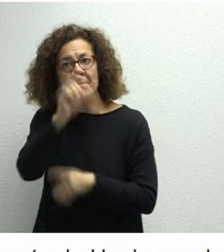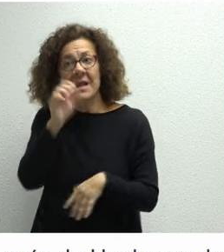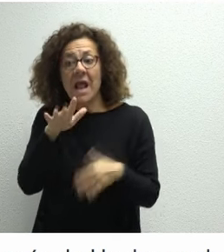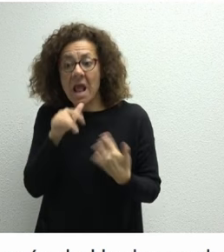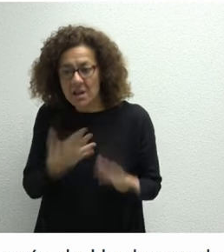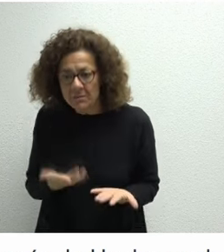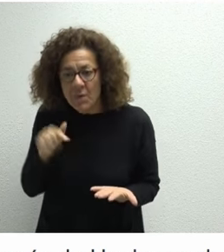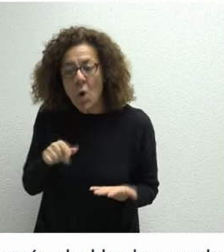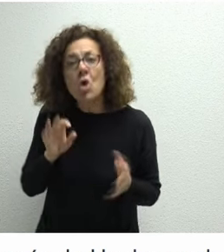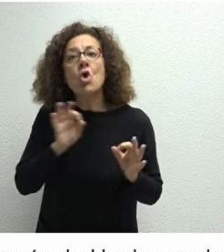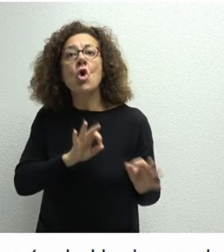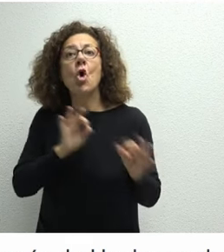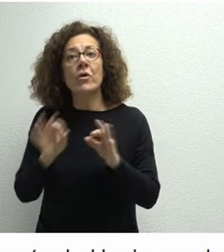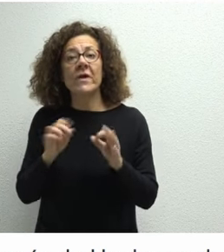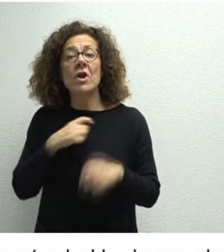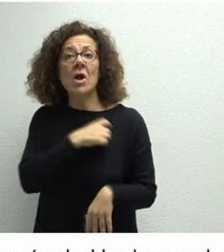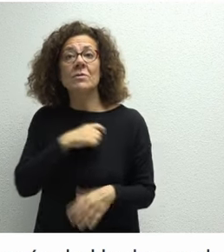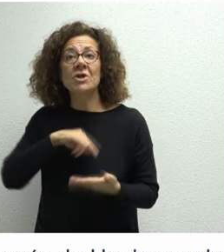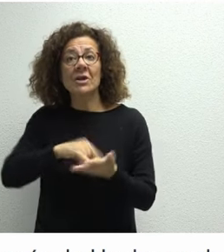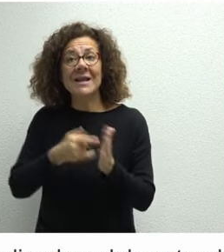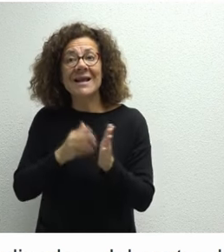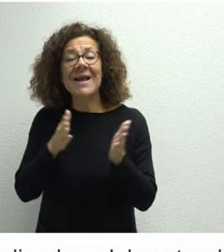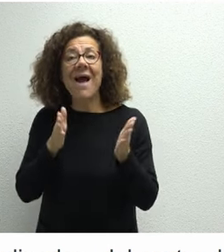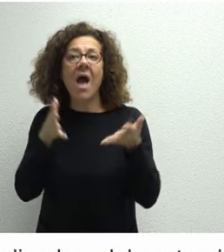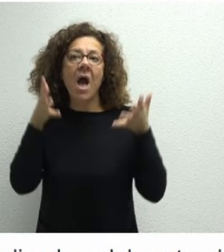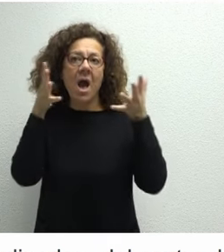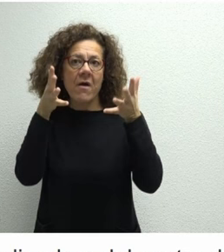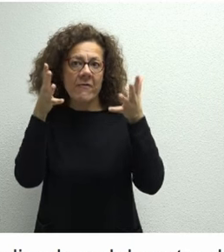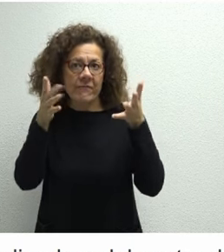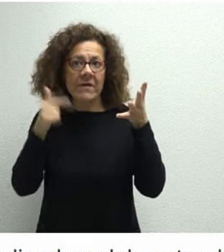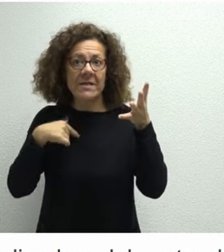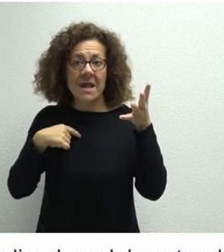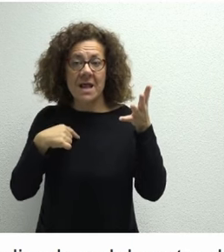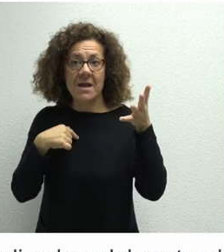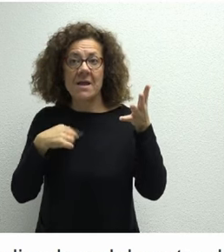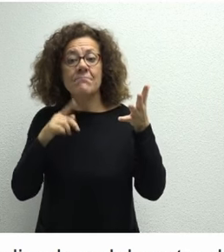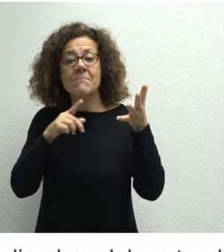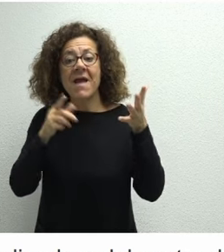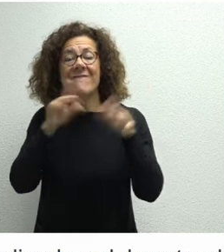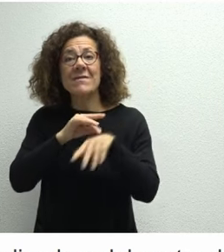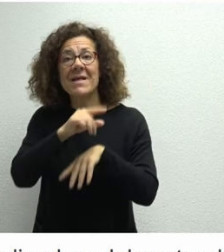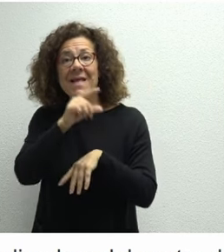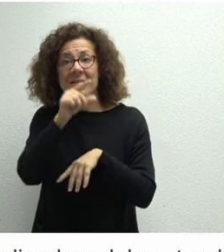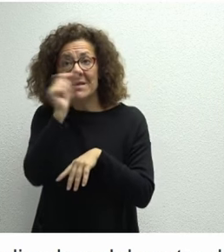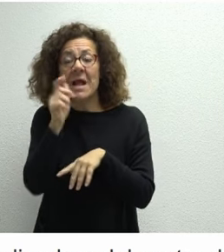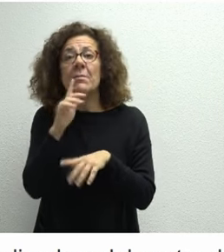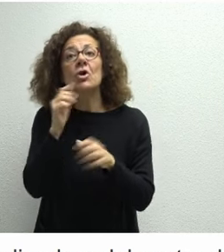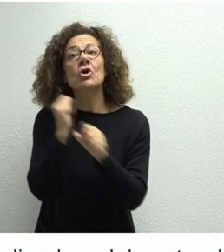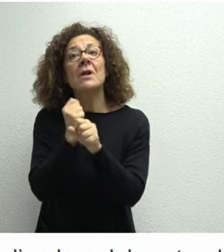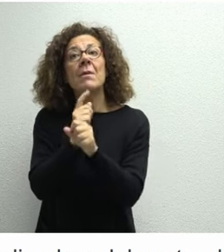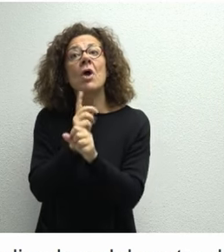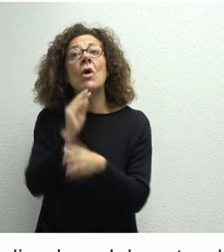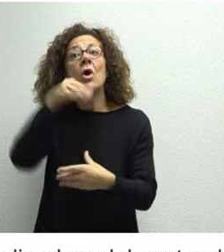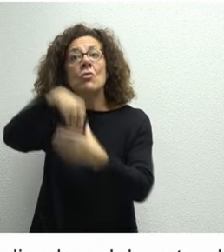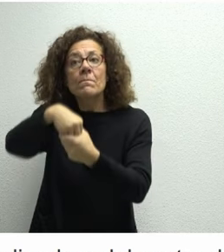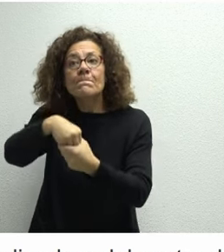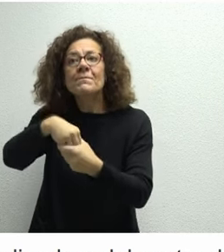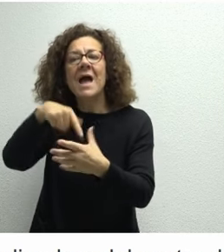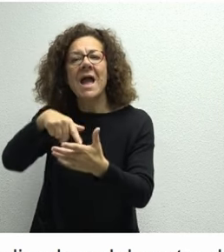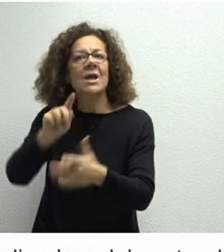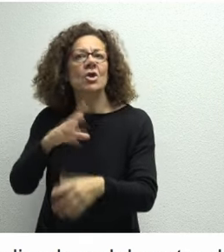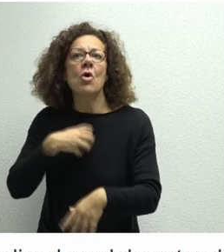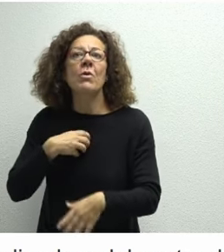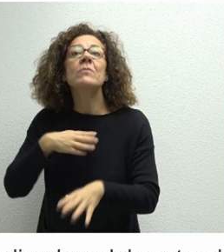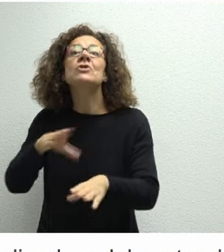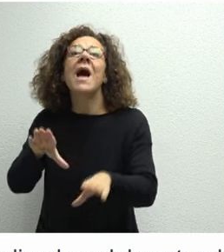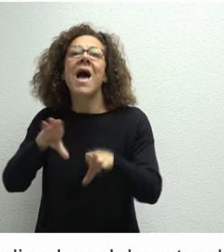hoy coordino la comisión técnica esencial de discapacidad intelectual y enfermedad mental pero trabajo en un dispositivo donde no podemos